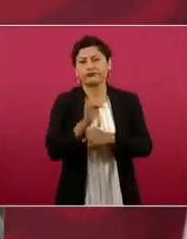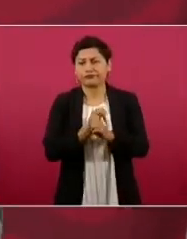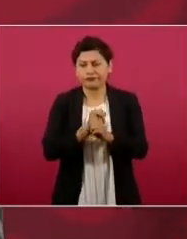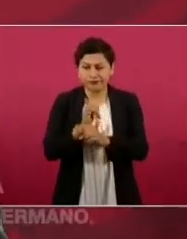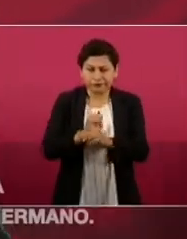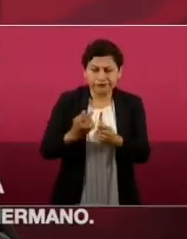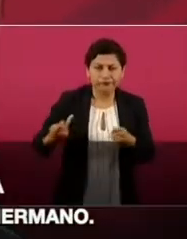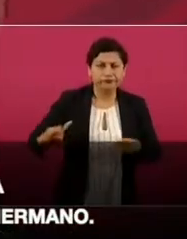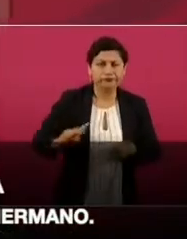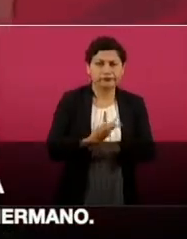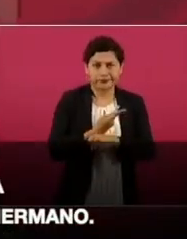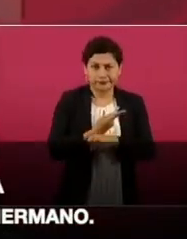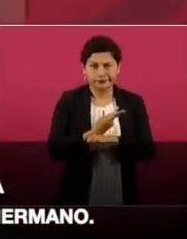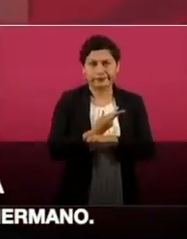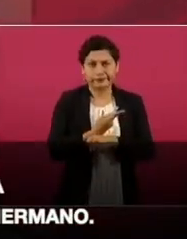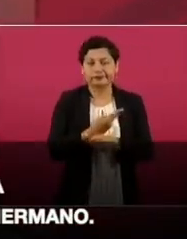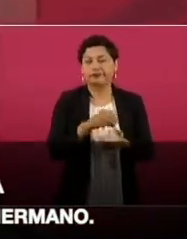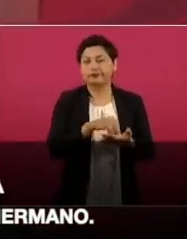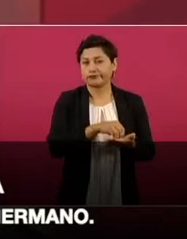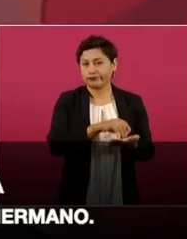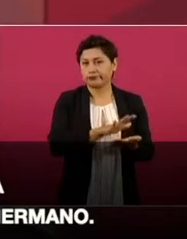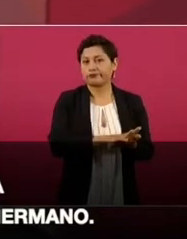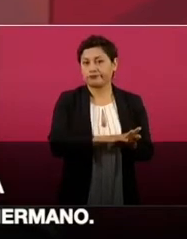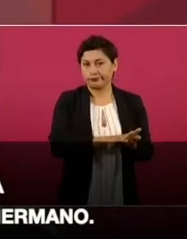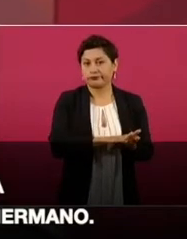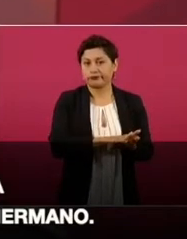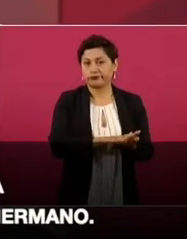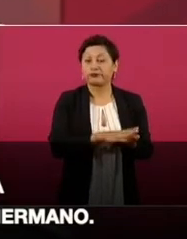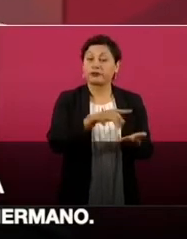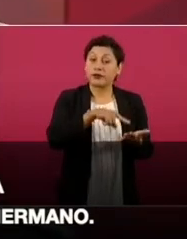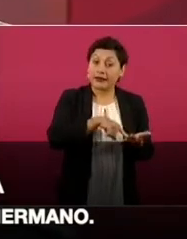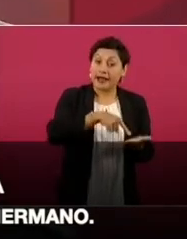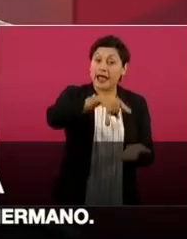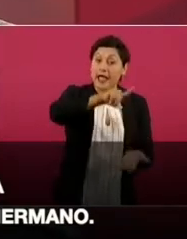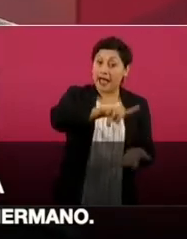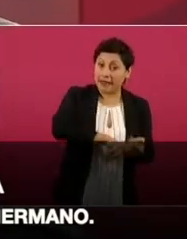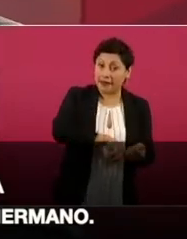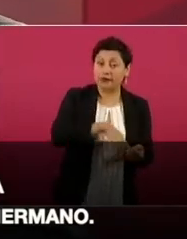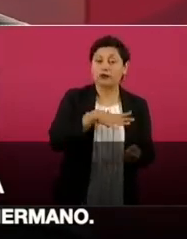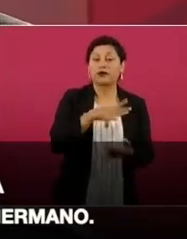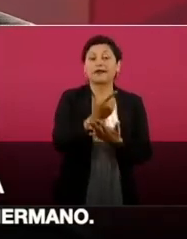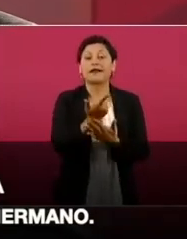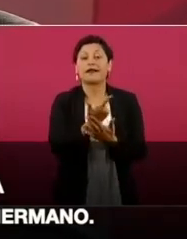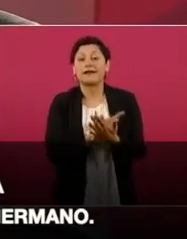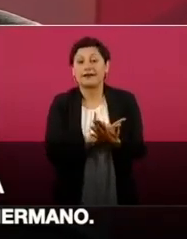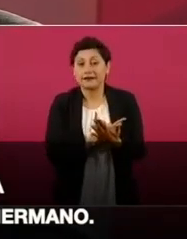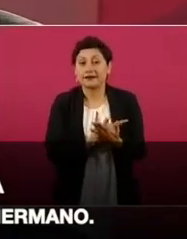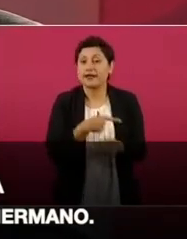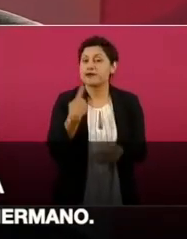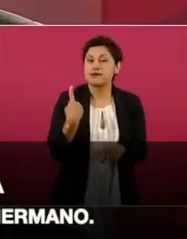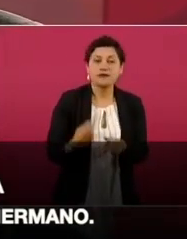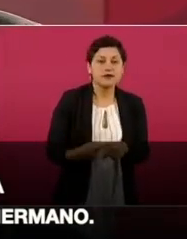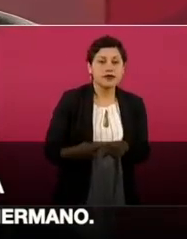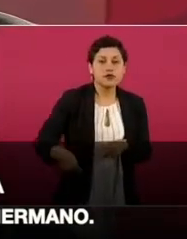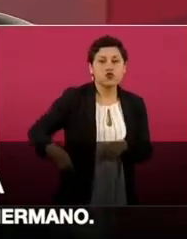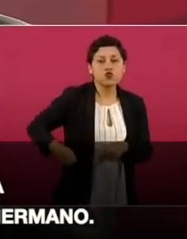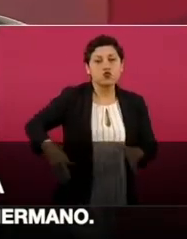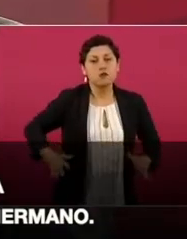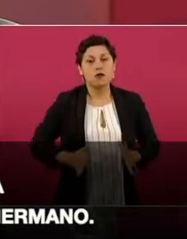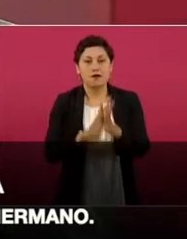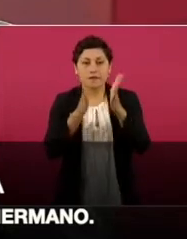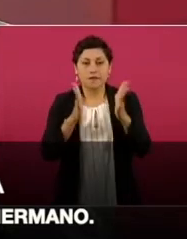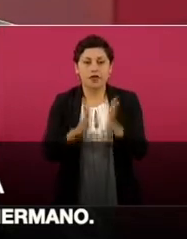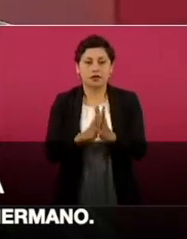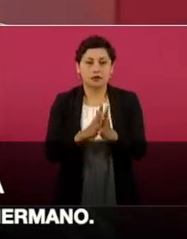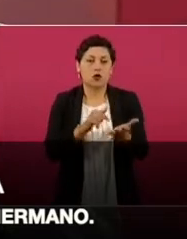El presidente Andrés Manuel López Obrador también descartó acudir a la Fiscalía General de la República para declarar en el caso de su hermano Pío